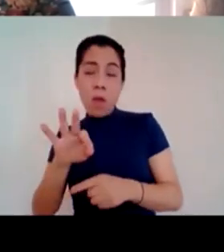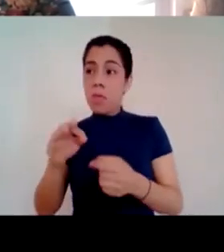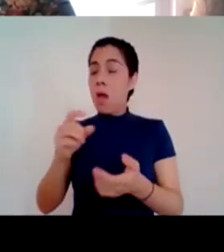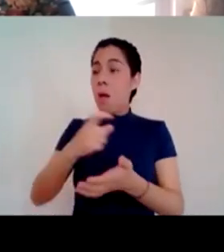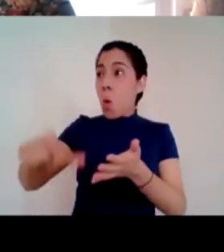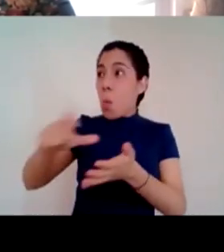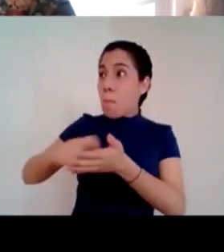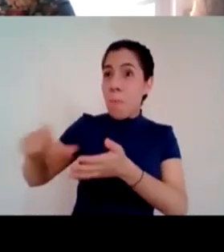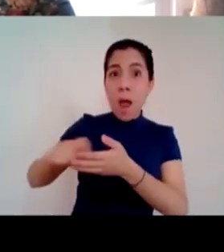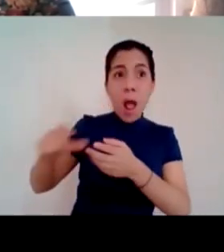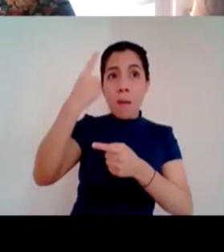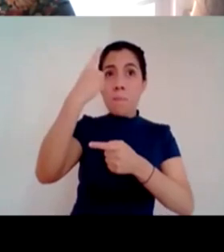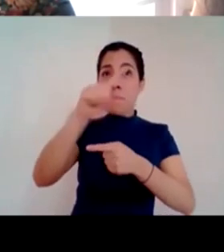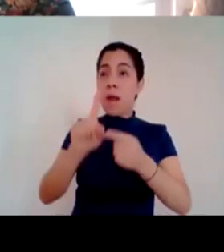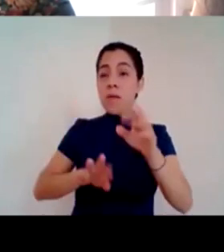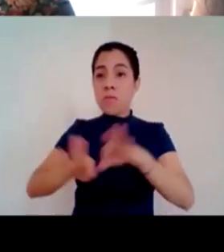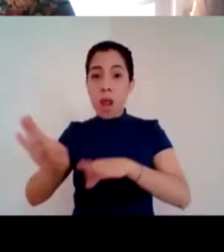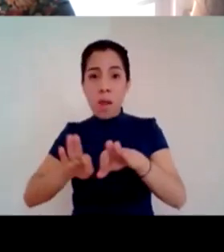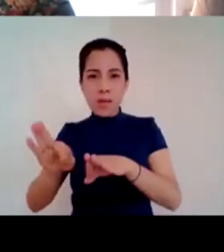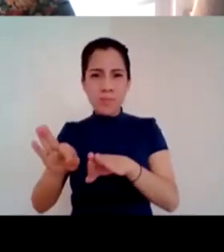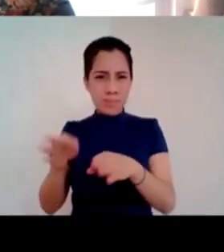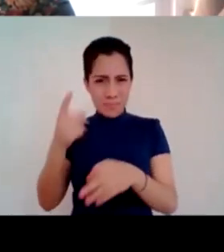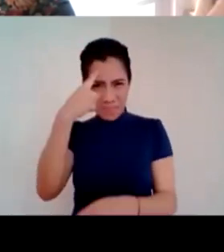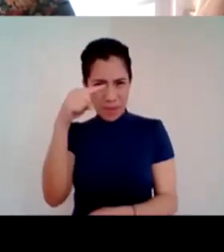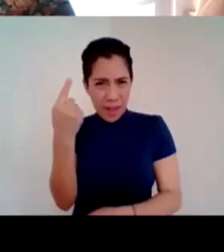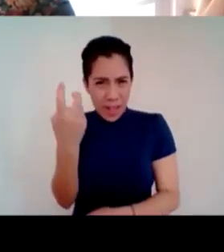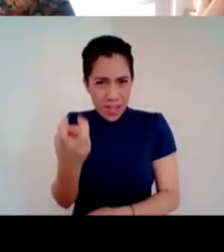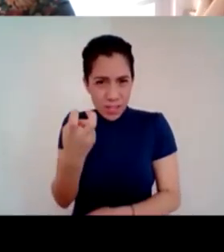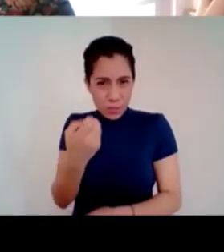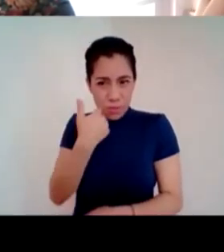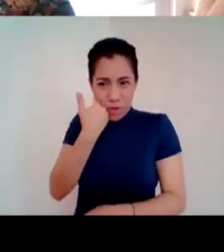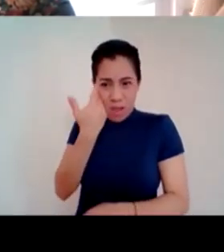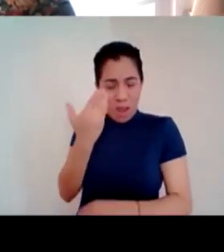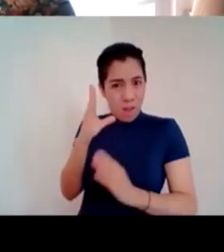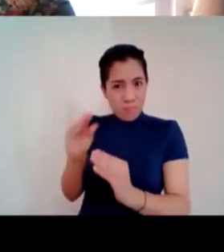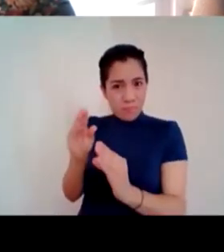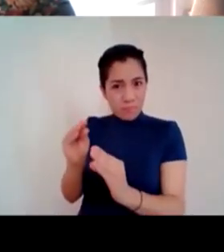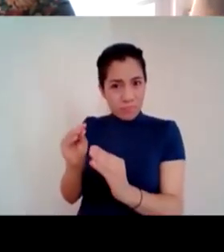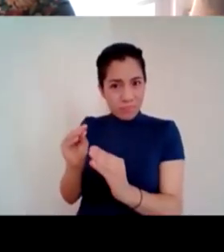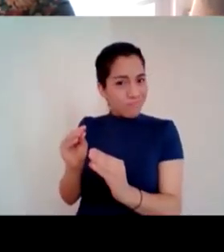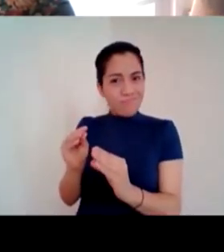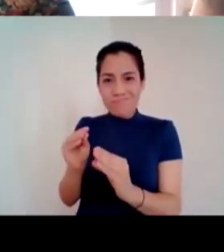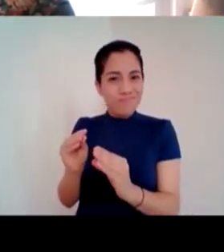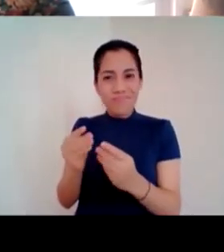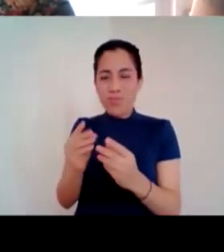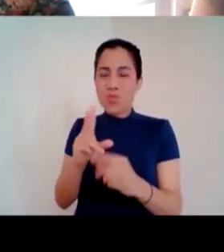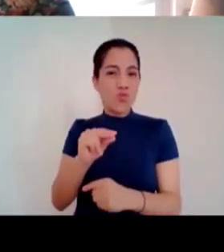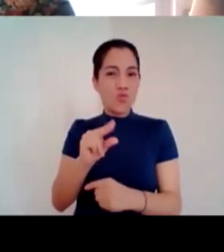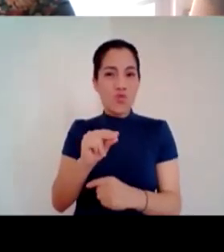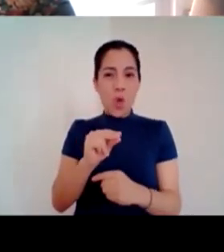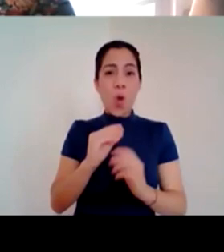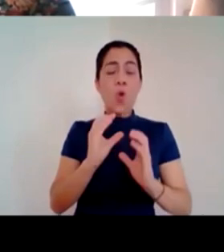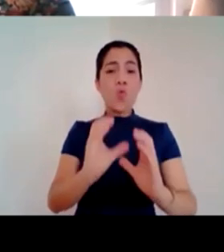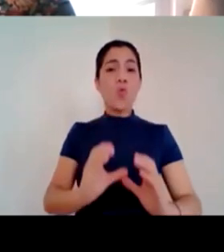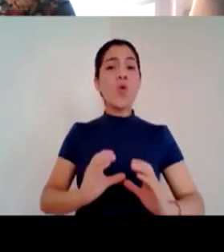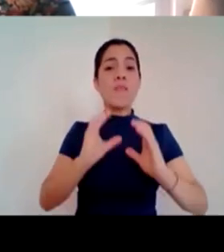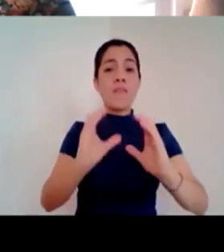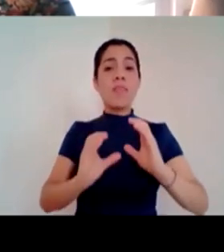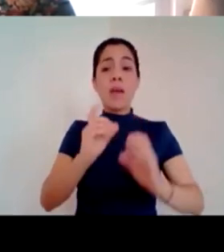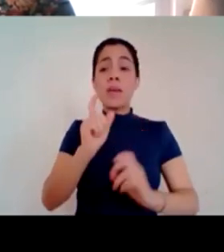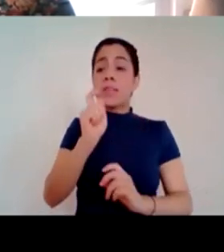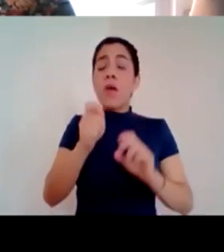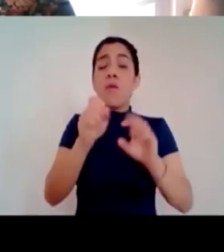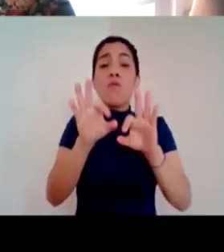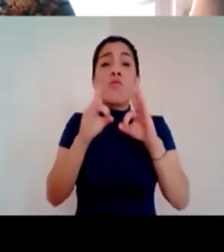productores para acumular para eso entonces cuidar es una forma de